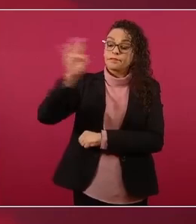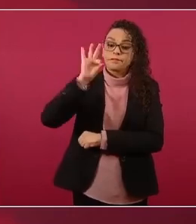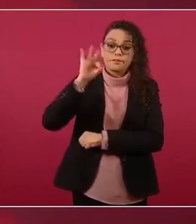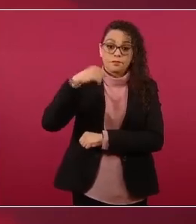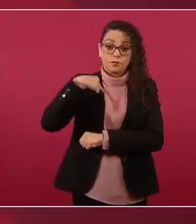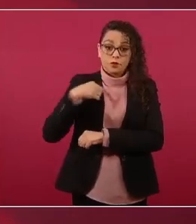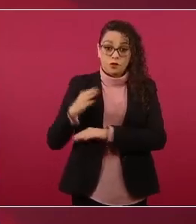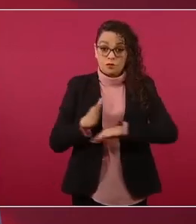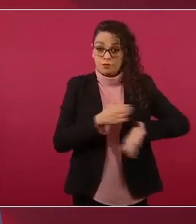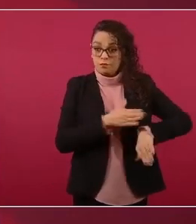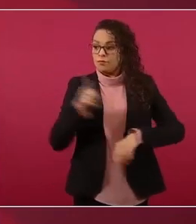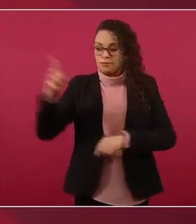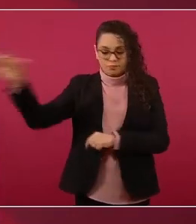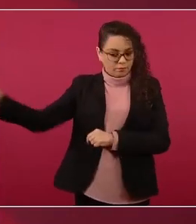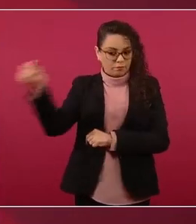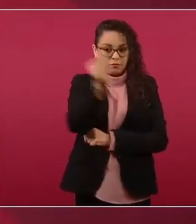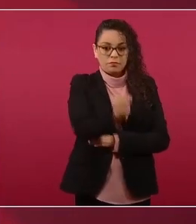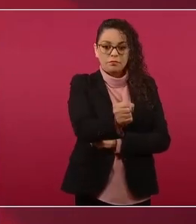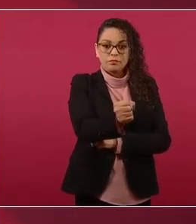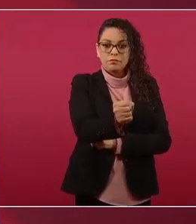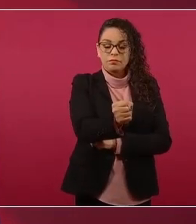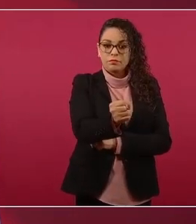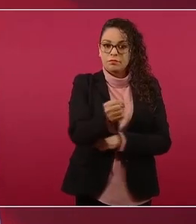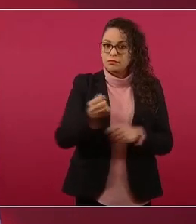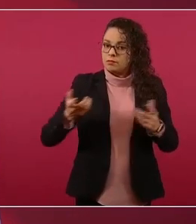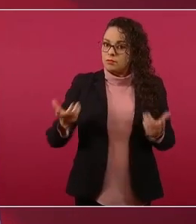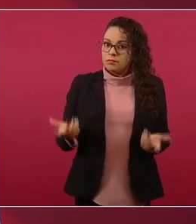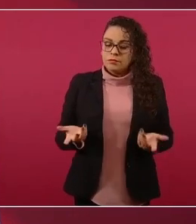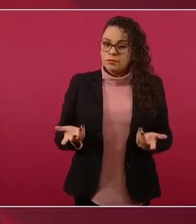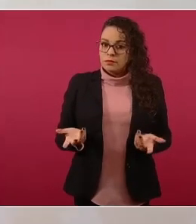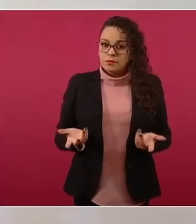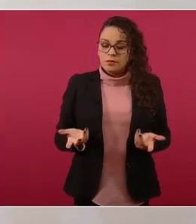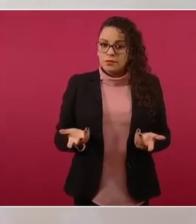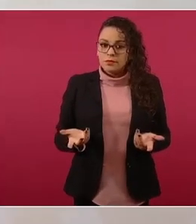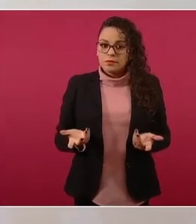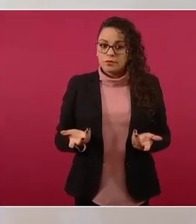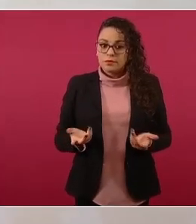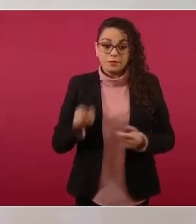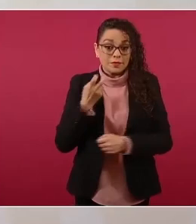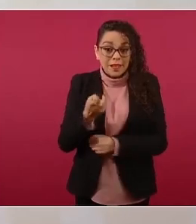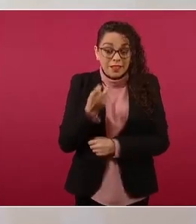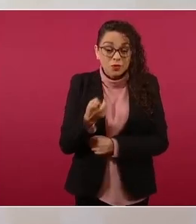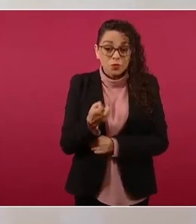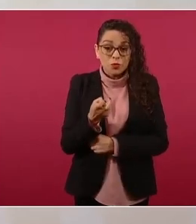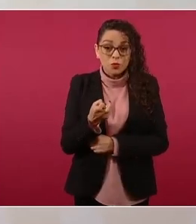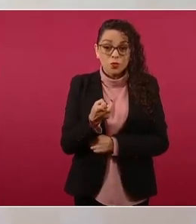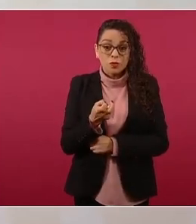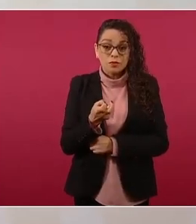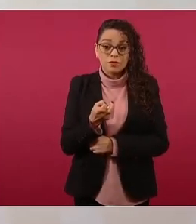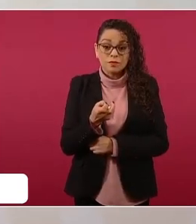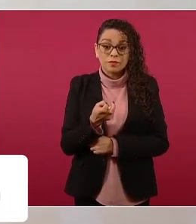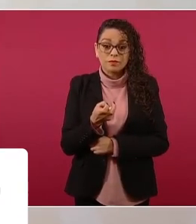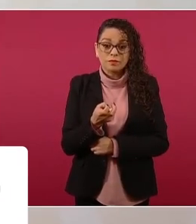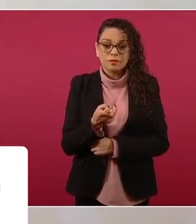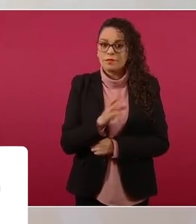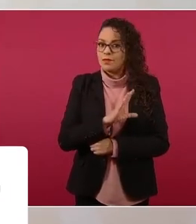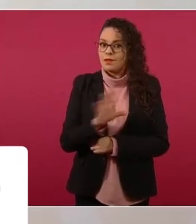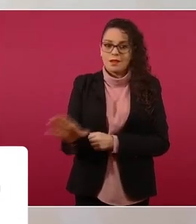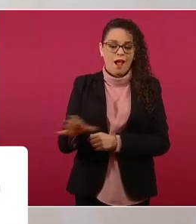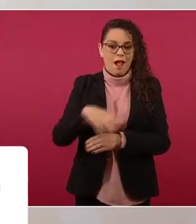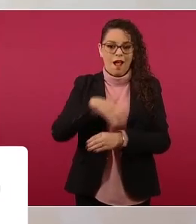No es poca cosa. Todo eso se